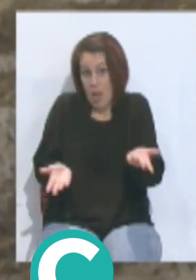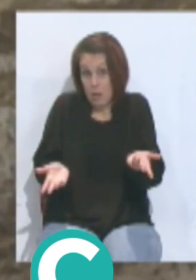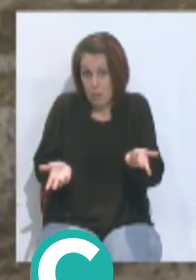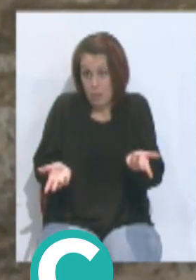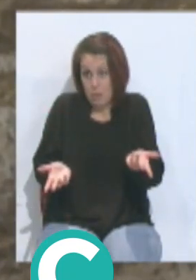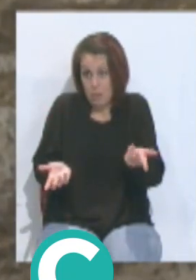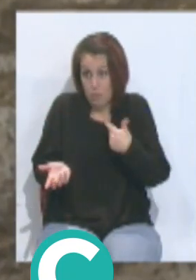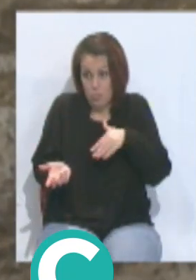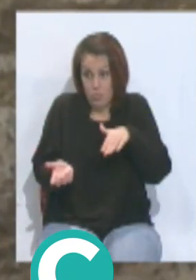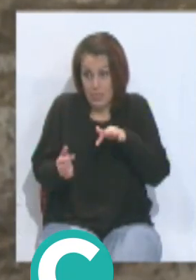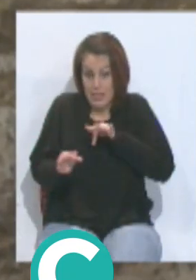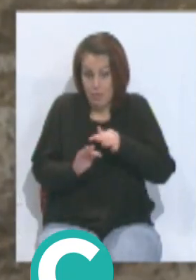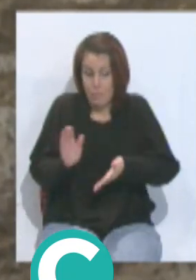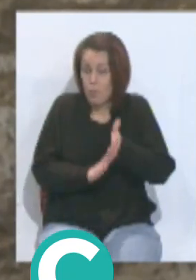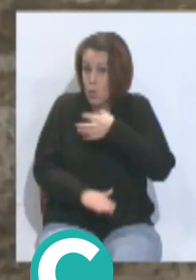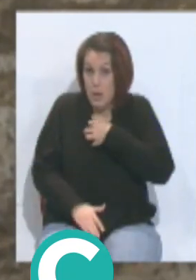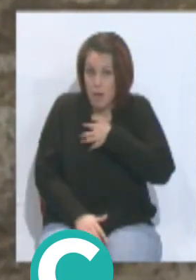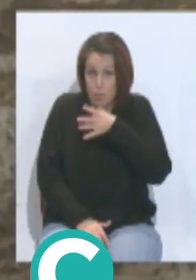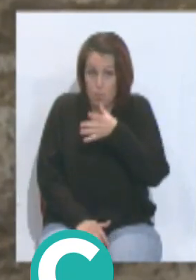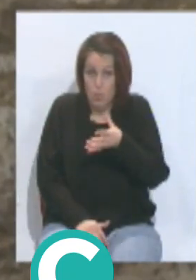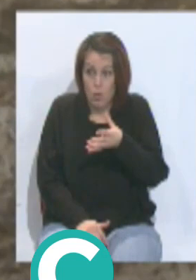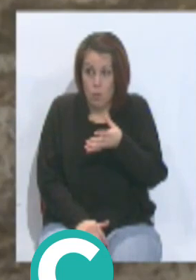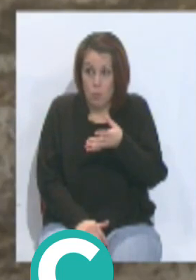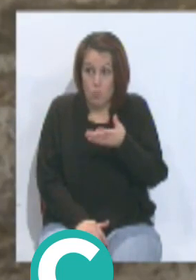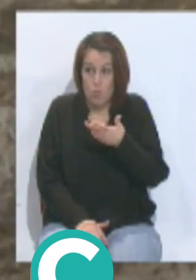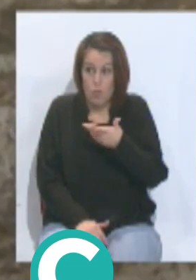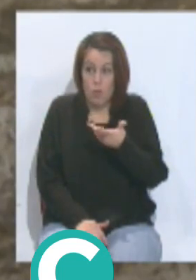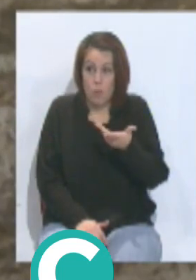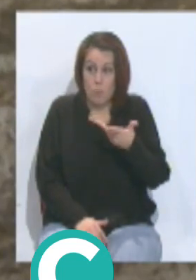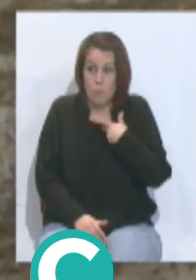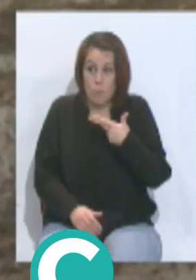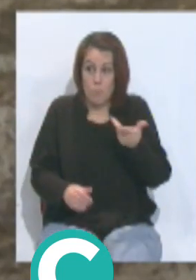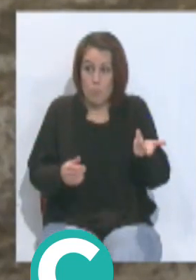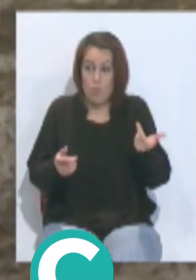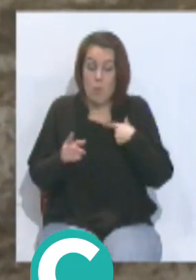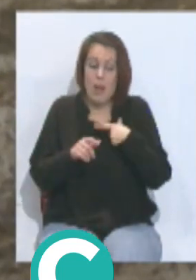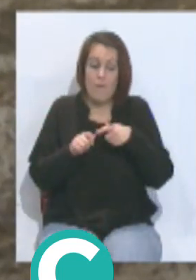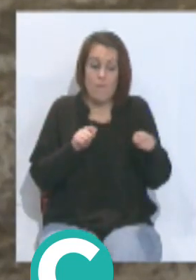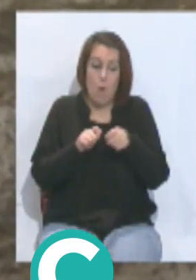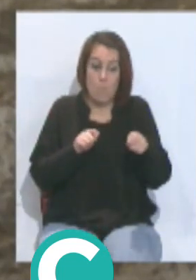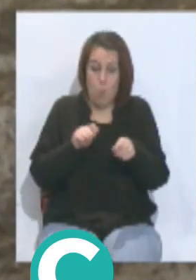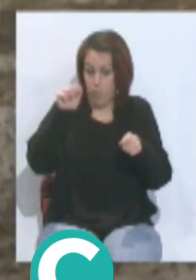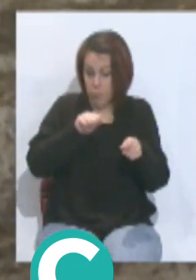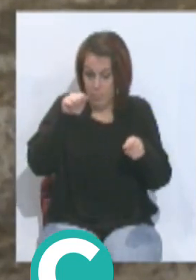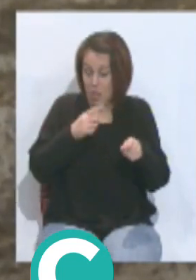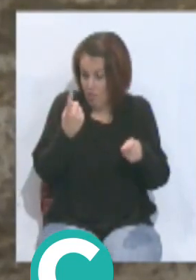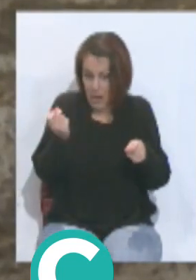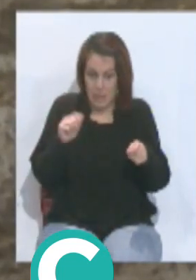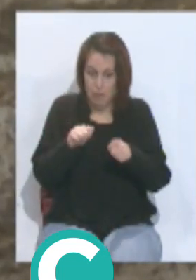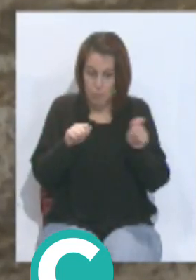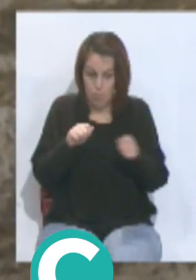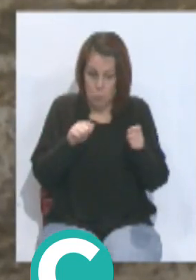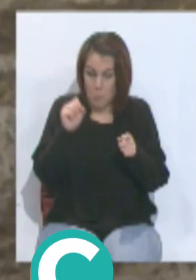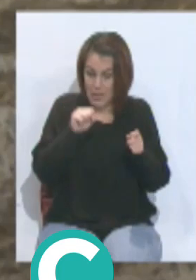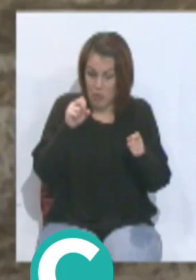Con razón, yo no podía ir al teatro. Primero porque no iba a ir el bombo manco, ¿no? Pues tú no puedes llevar el bombo sin